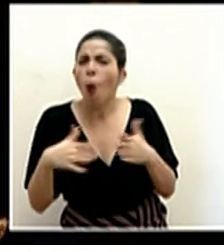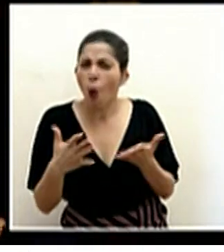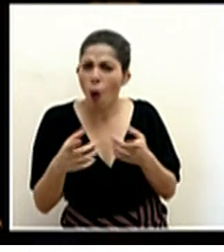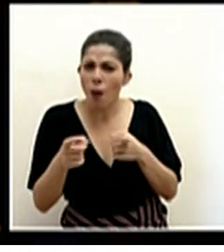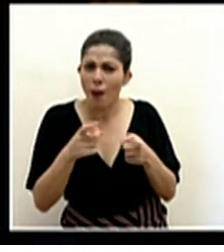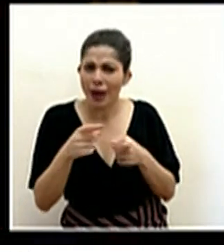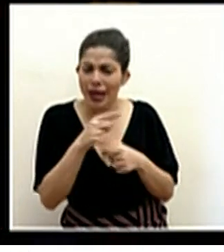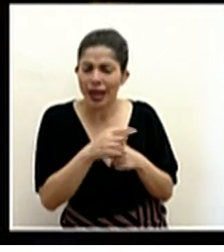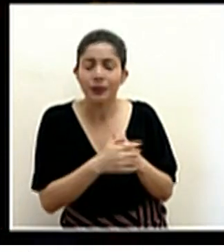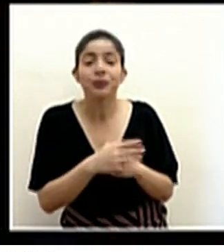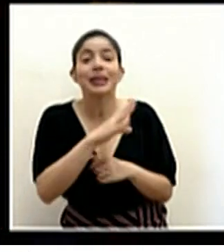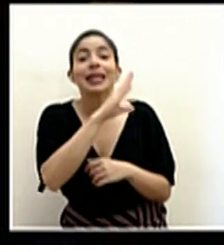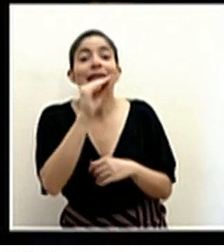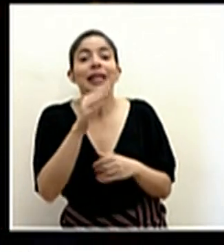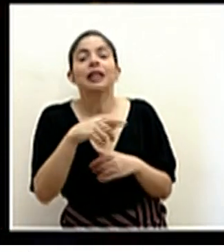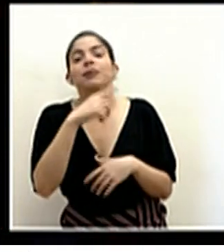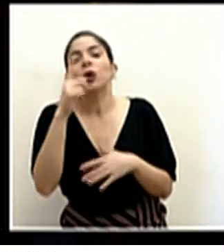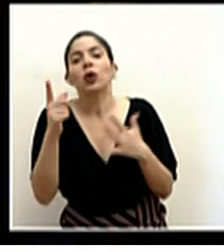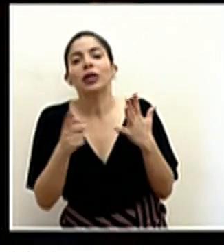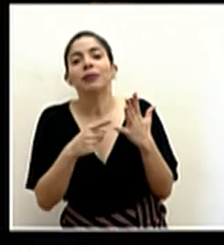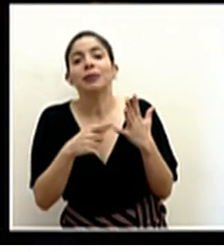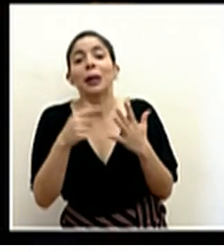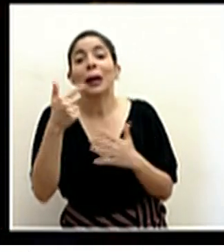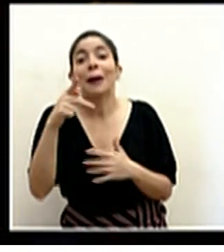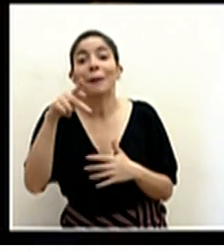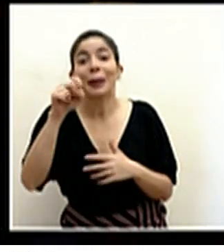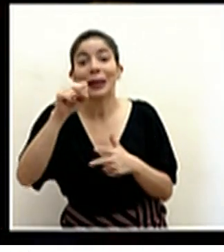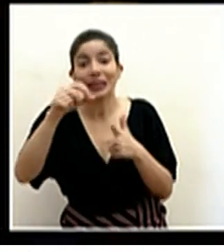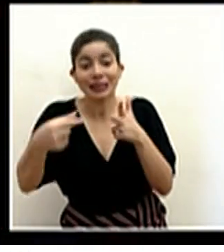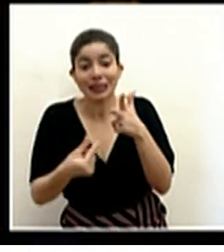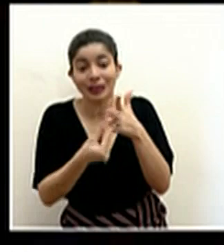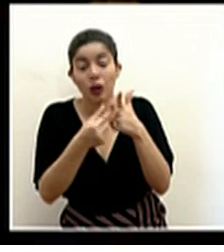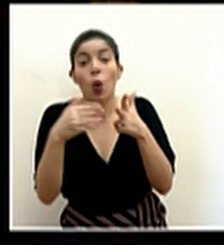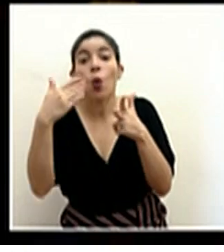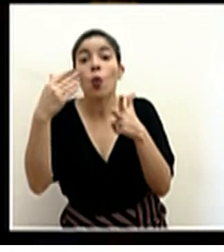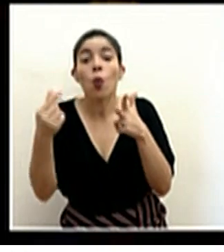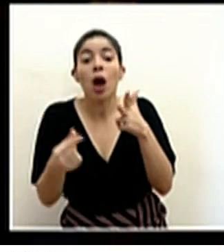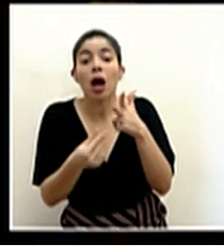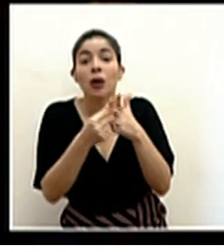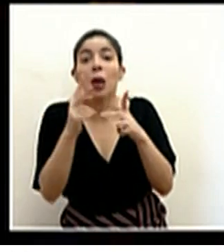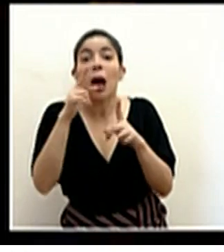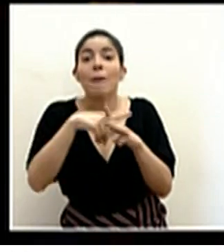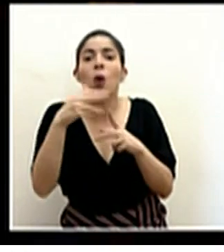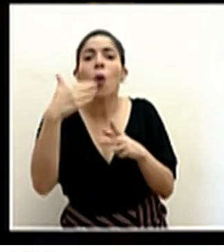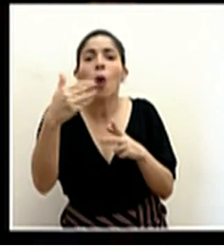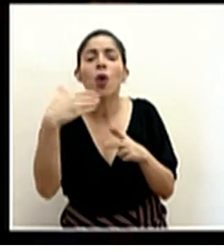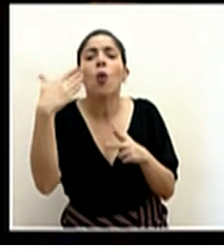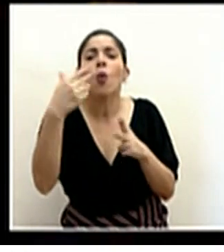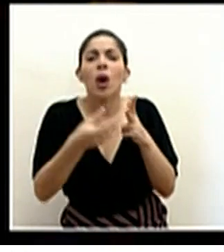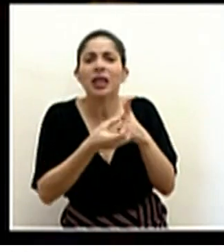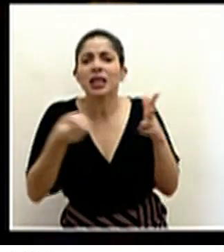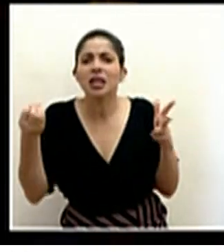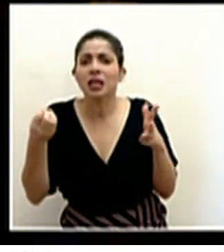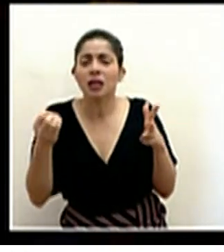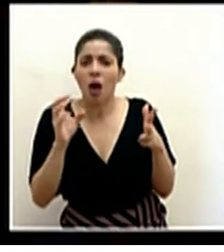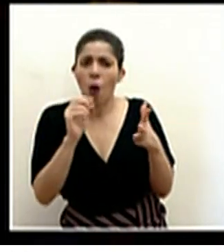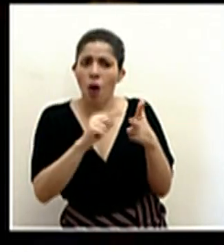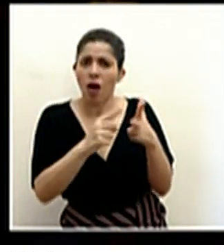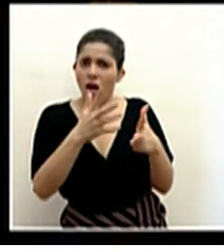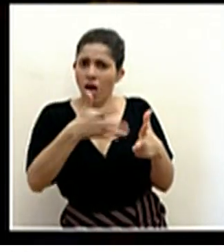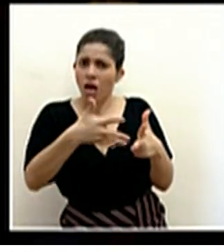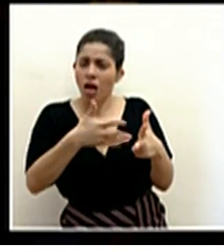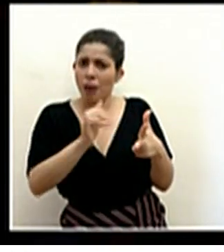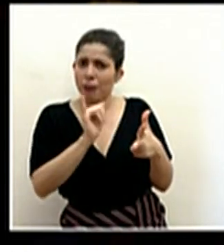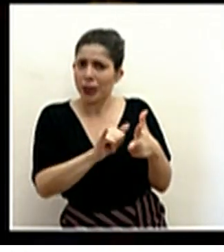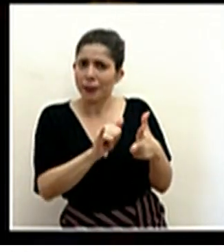con el sector? Y el GPS que se va a poner a los camiones, ¿cuándo se les va a aplicar y cuándo se retira o es un dispositivo que va a